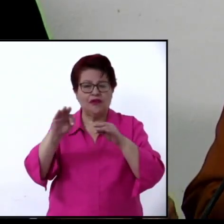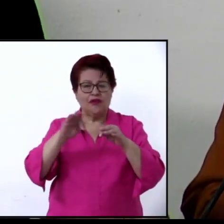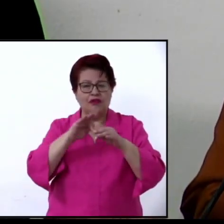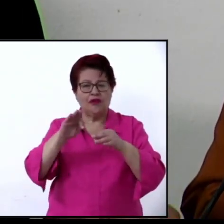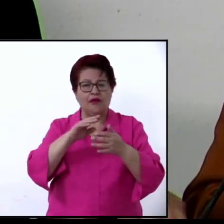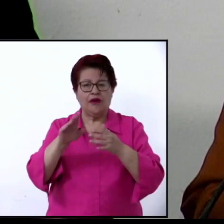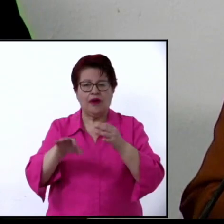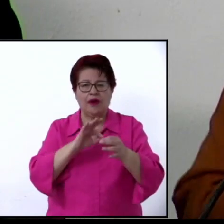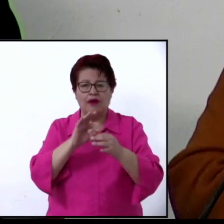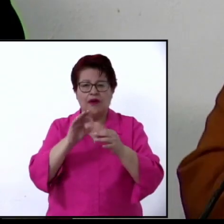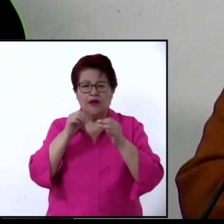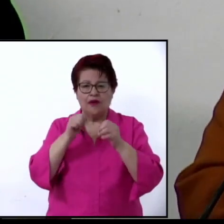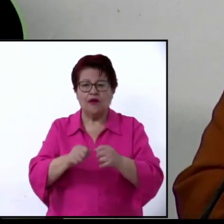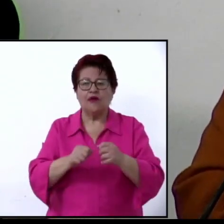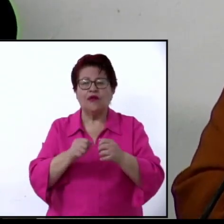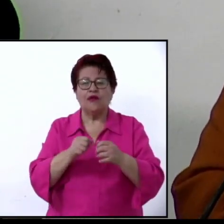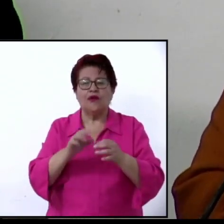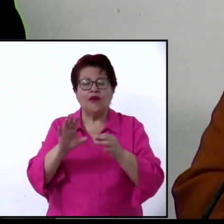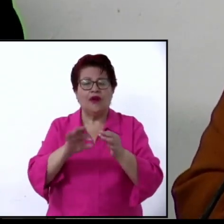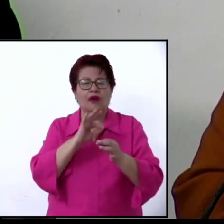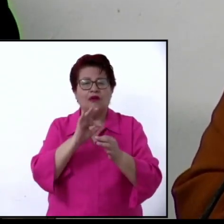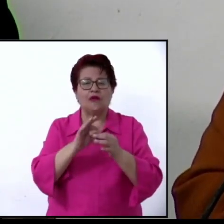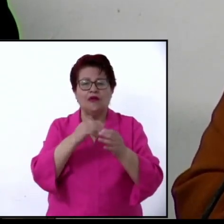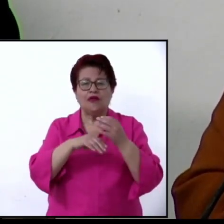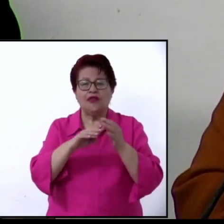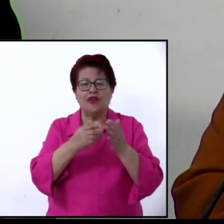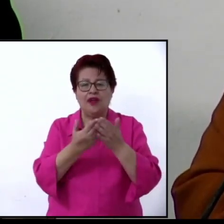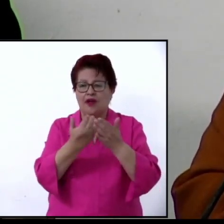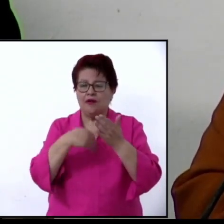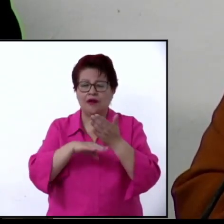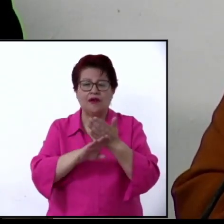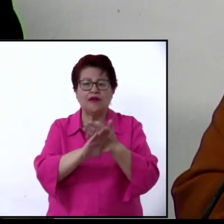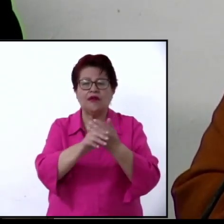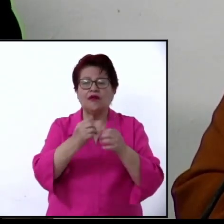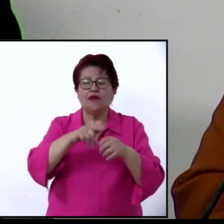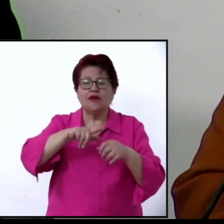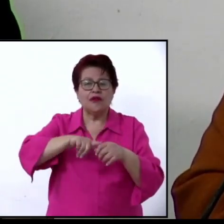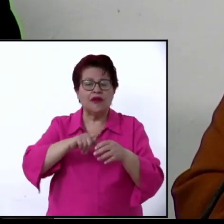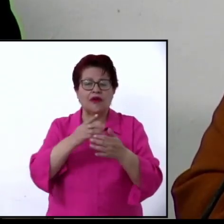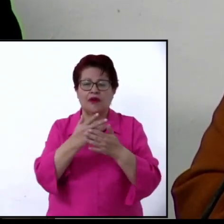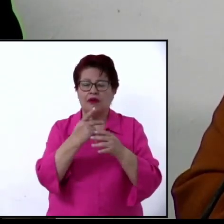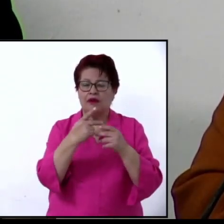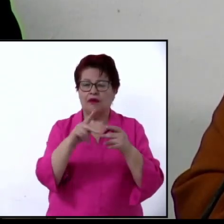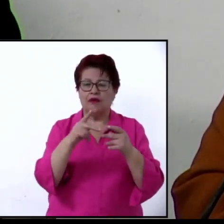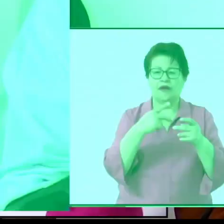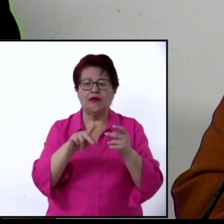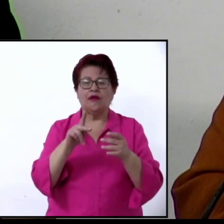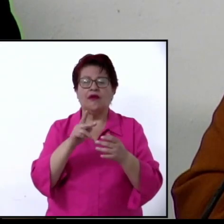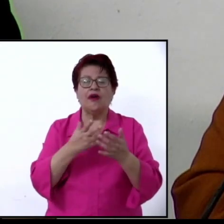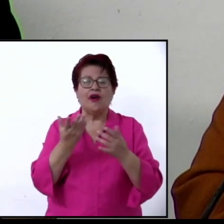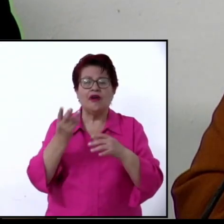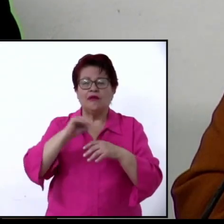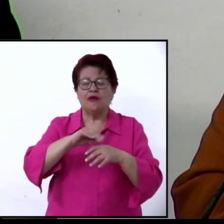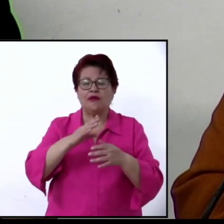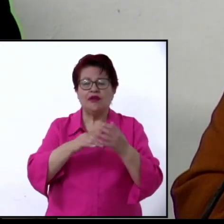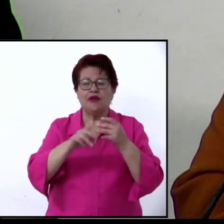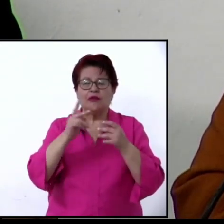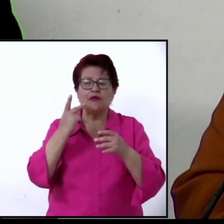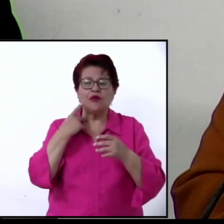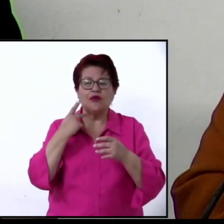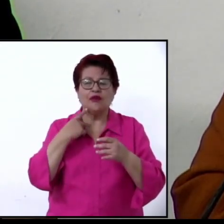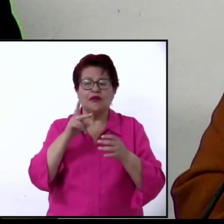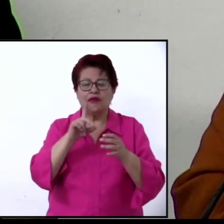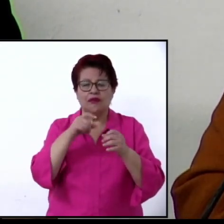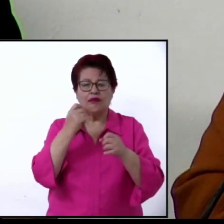asegurando el cumplimiento de la previsión social. Por su parte, ha permitido la implementación de políticas